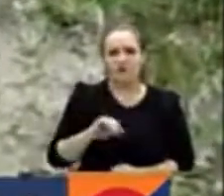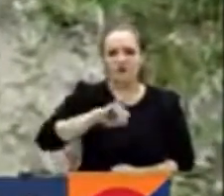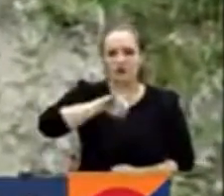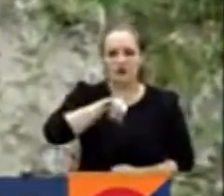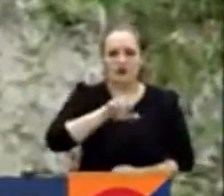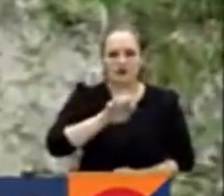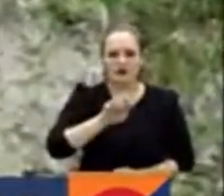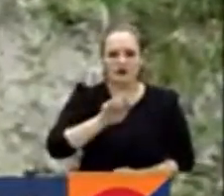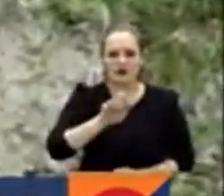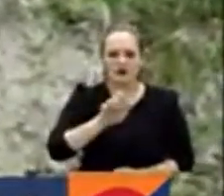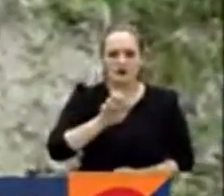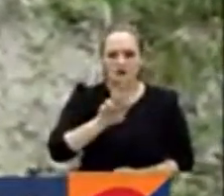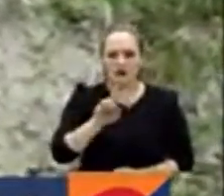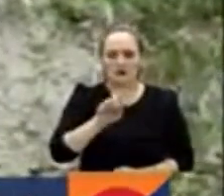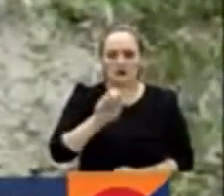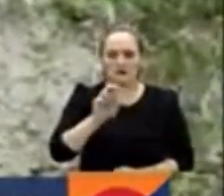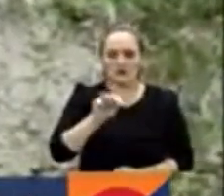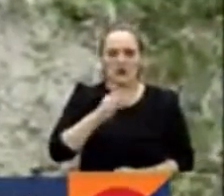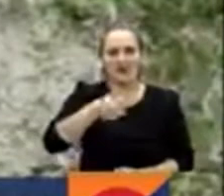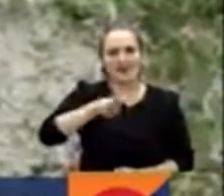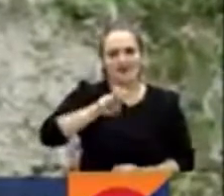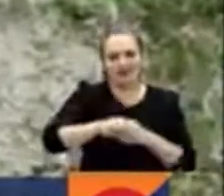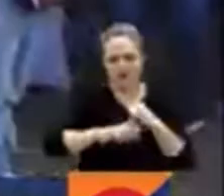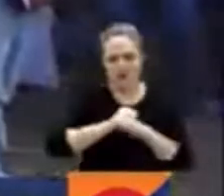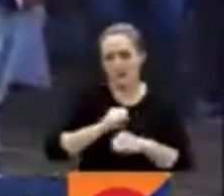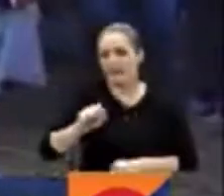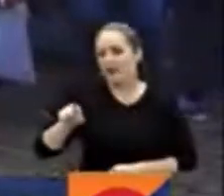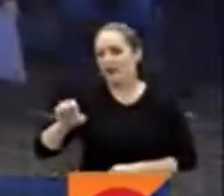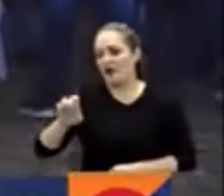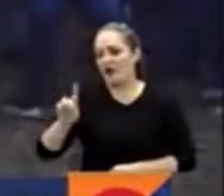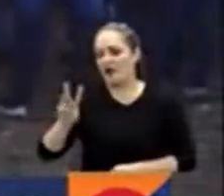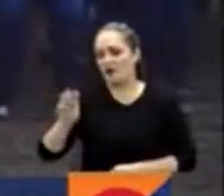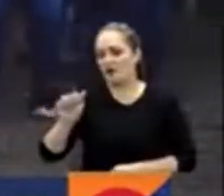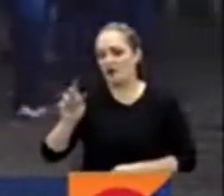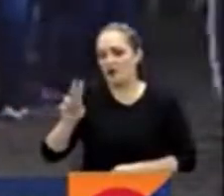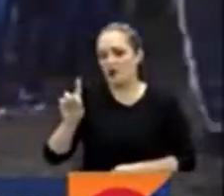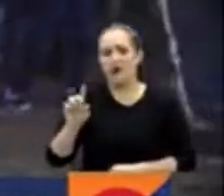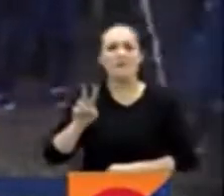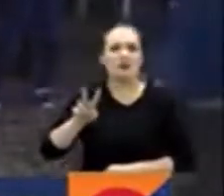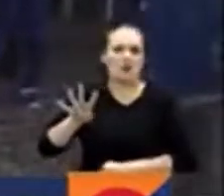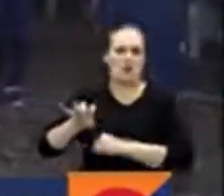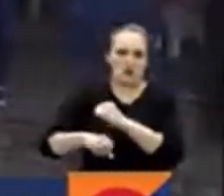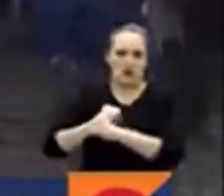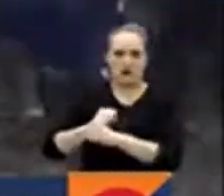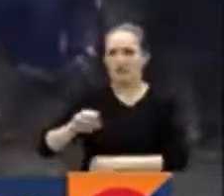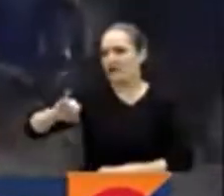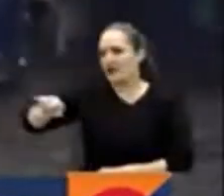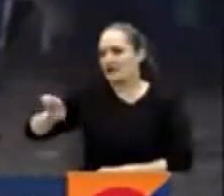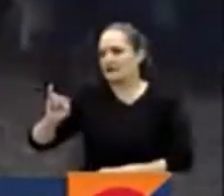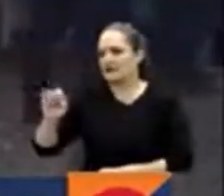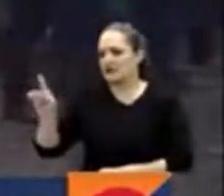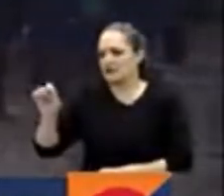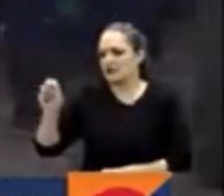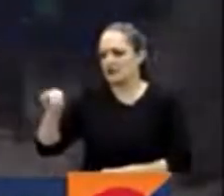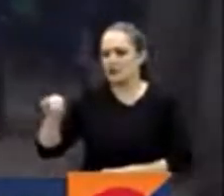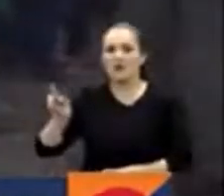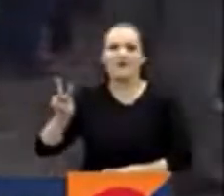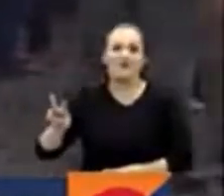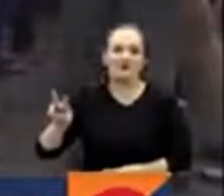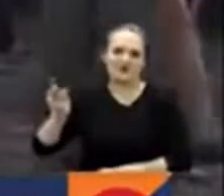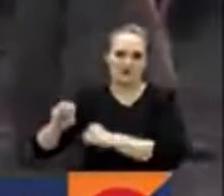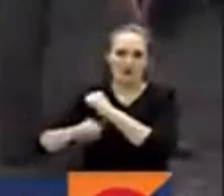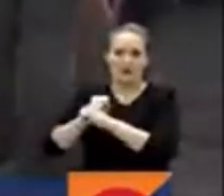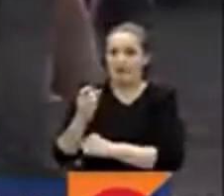Dizú, de 17 años de edad, Edward Dizú, de 24 años, y Gerson Andrés Nené, de 18 años, todos integrantes de una